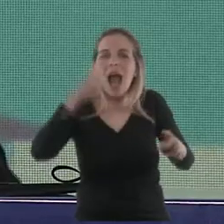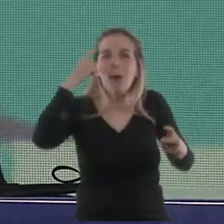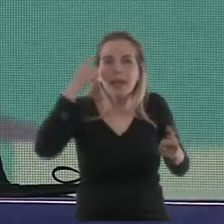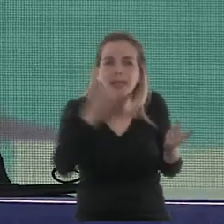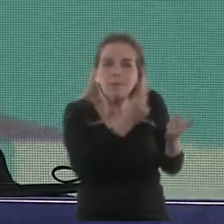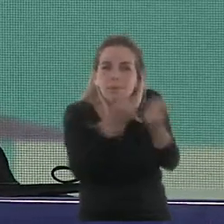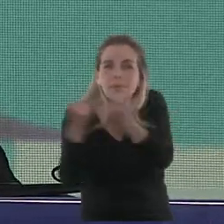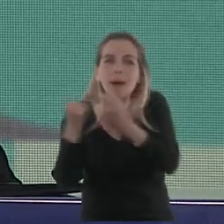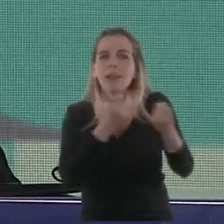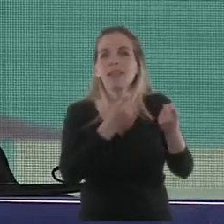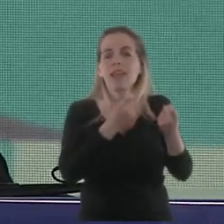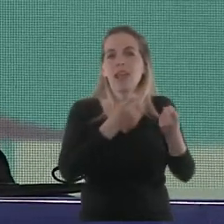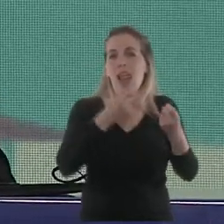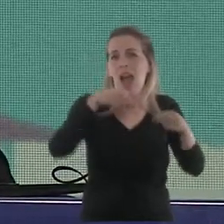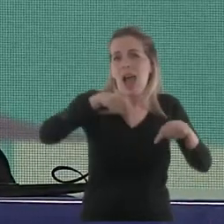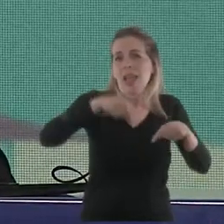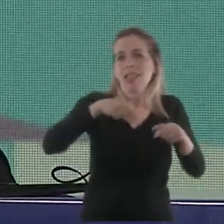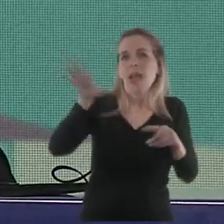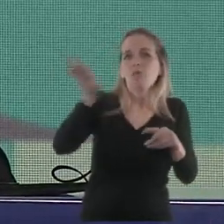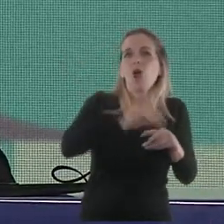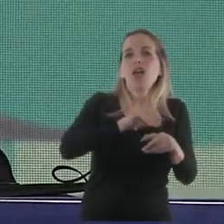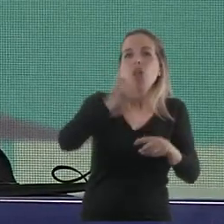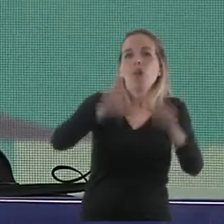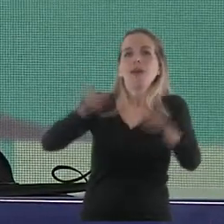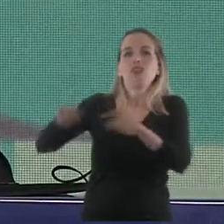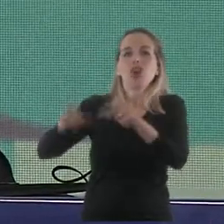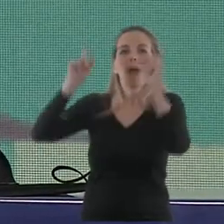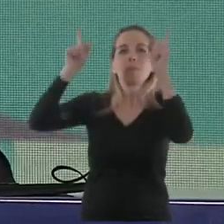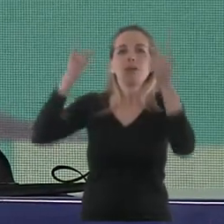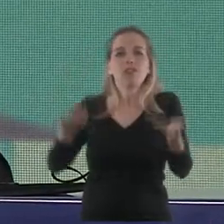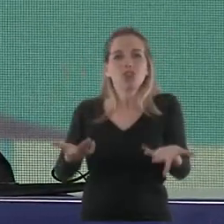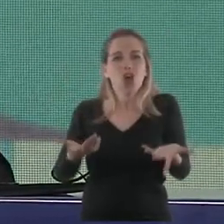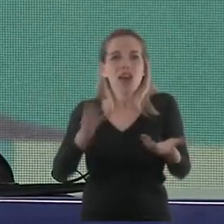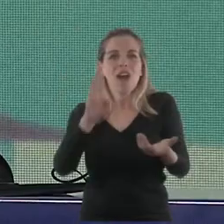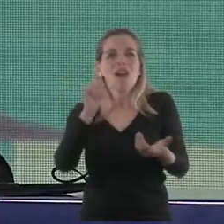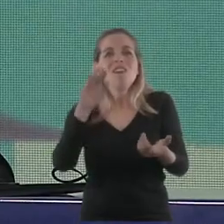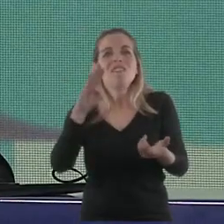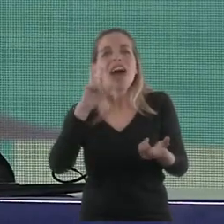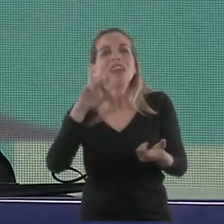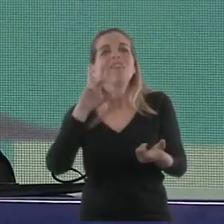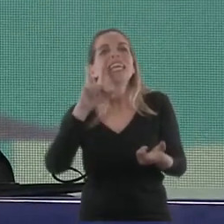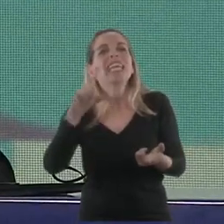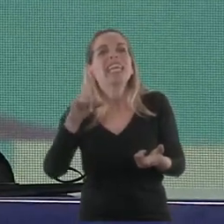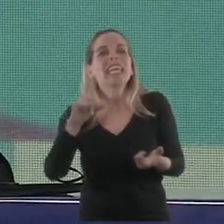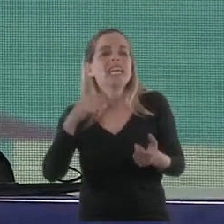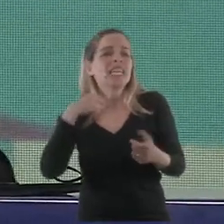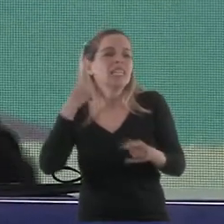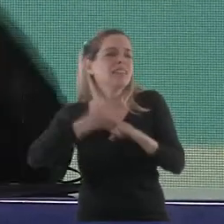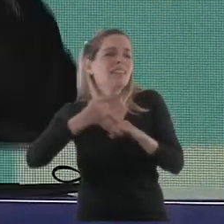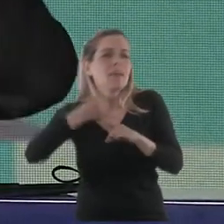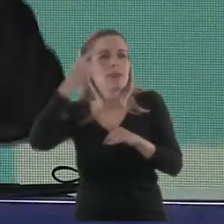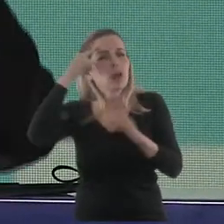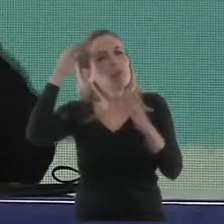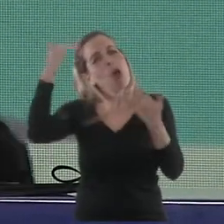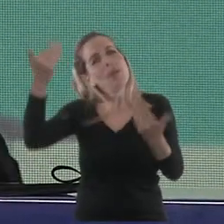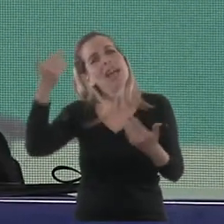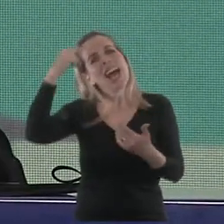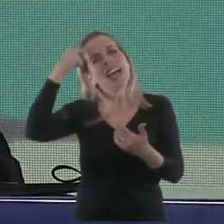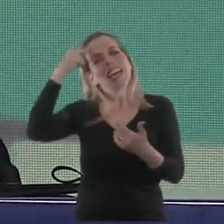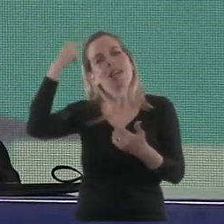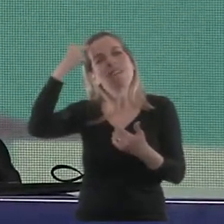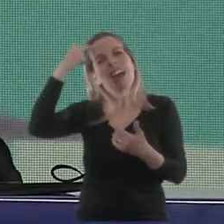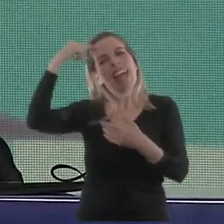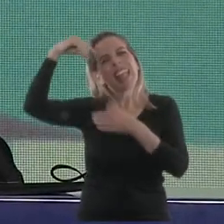Aquí tuve a mis mentores, al Bebe Rigui, siempre vivo en mi espíritu, siempre vivo en mi alma, siempre vivo en mi